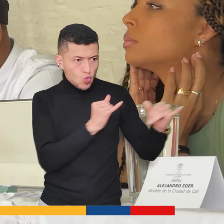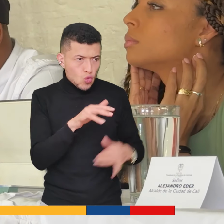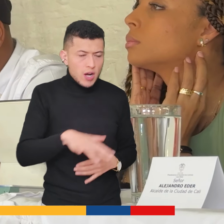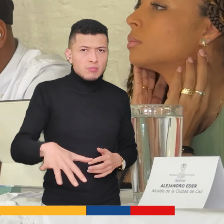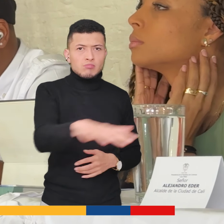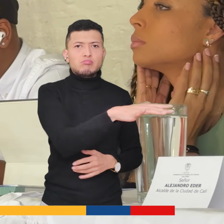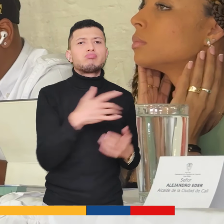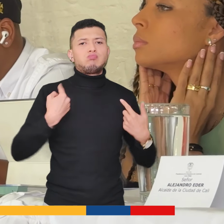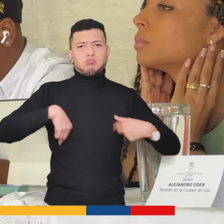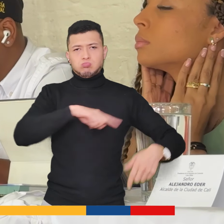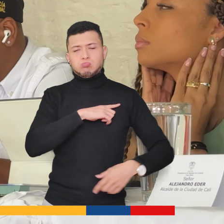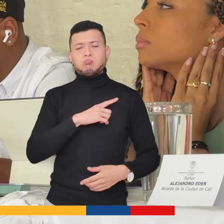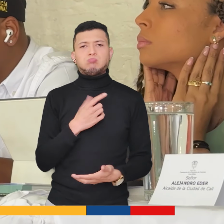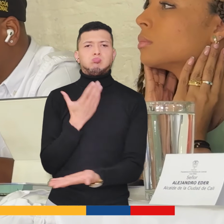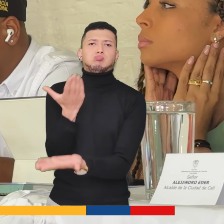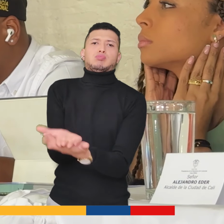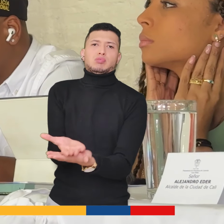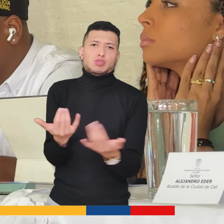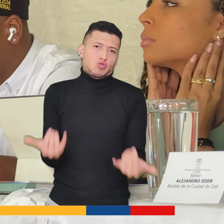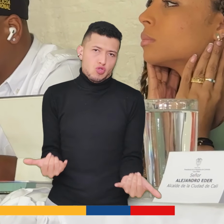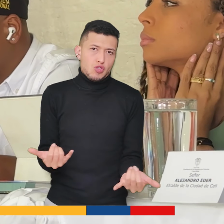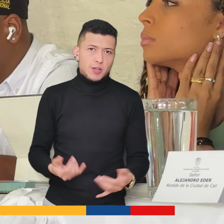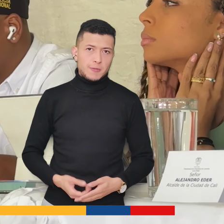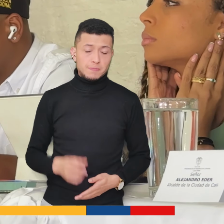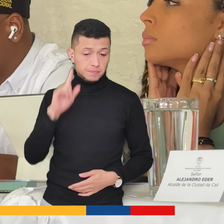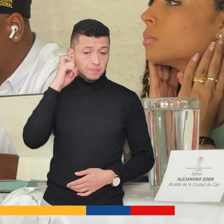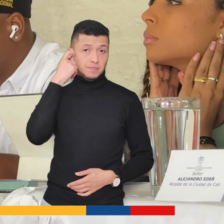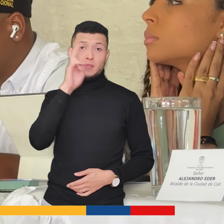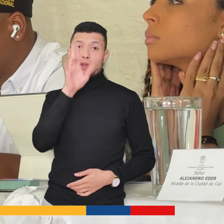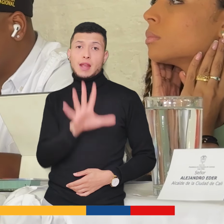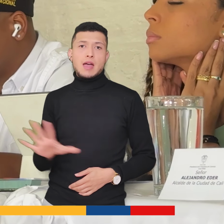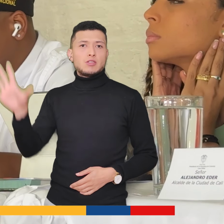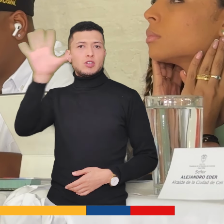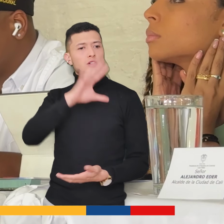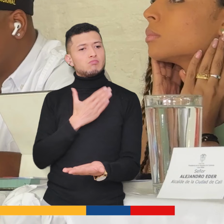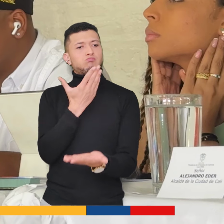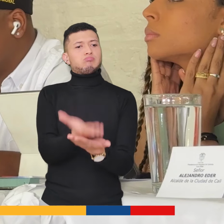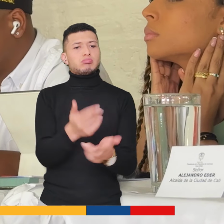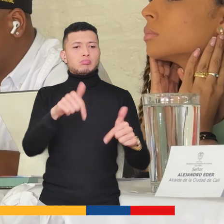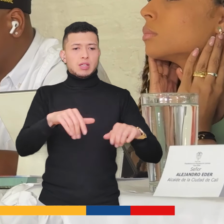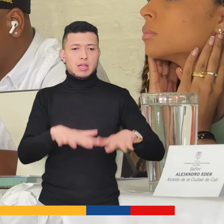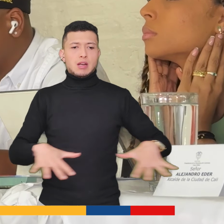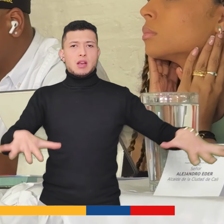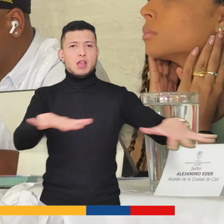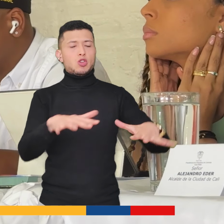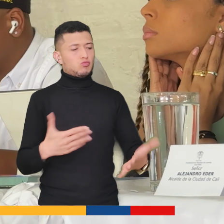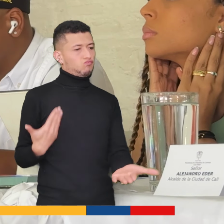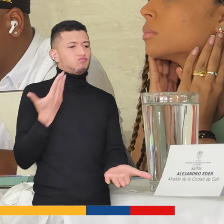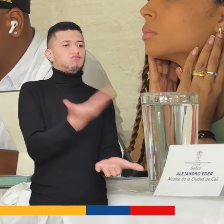propuesta que traemos como gobierno nacional a esta región,